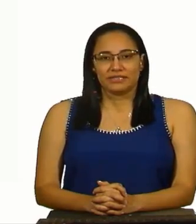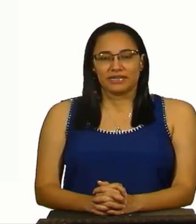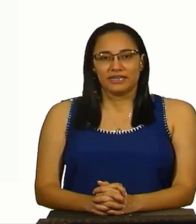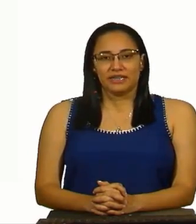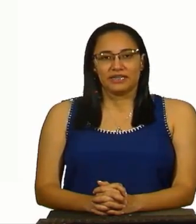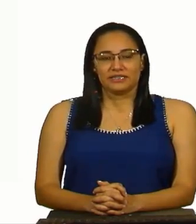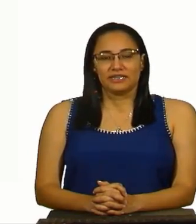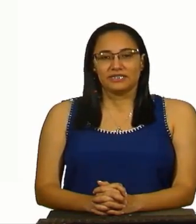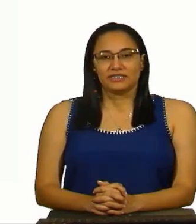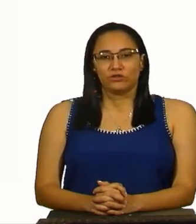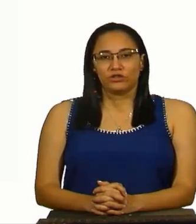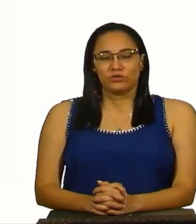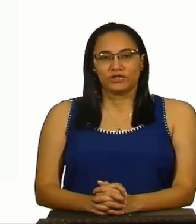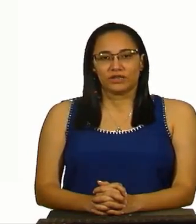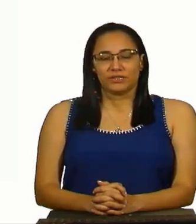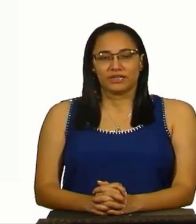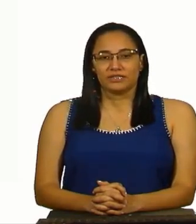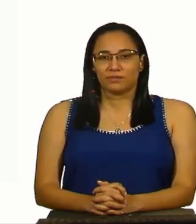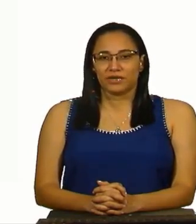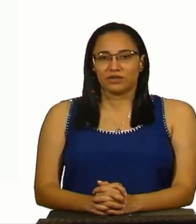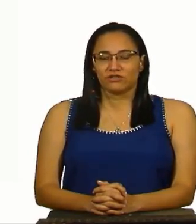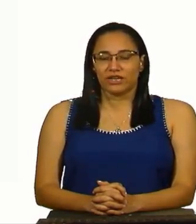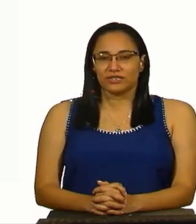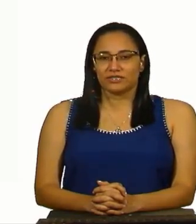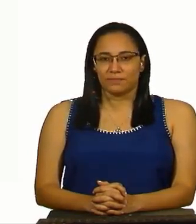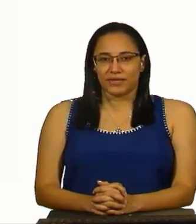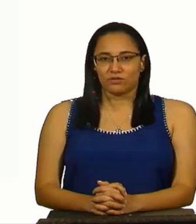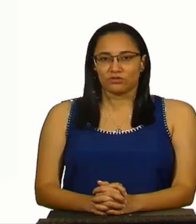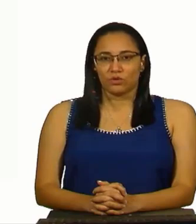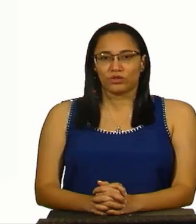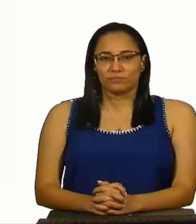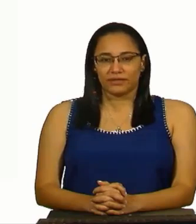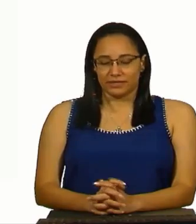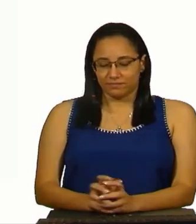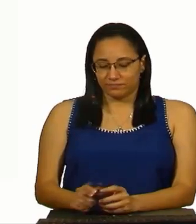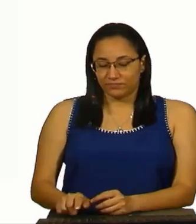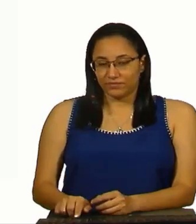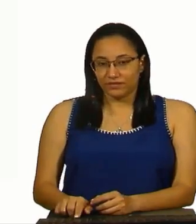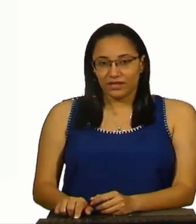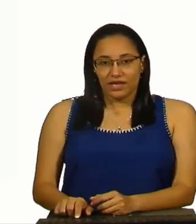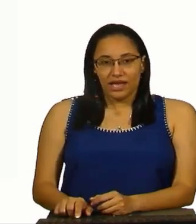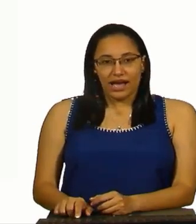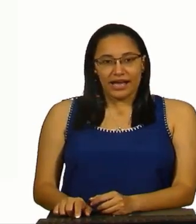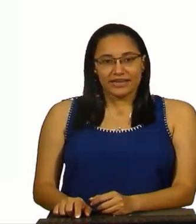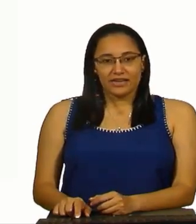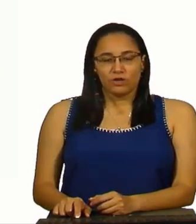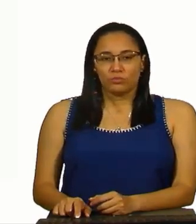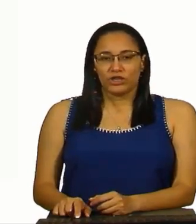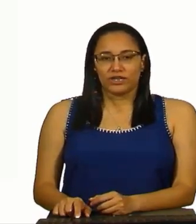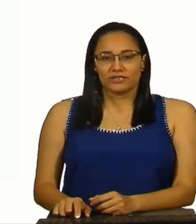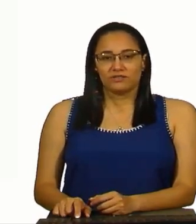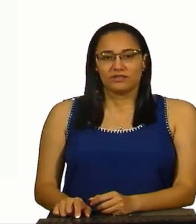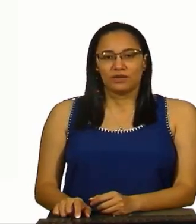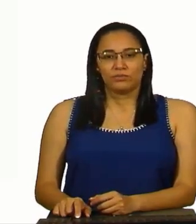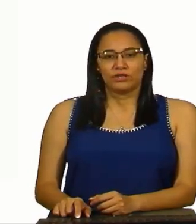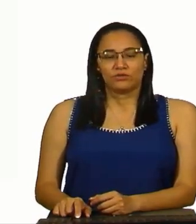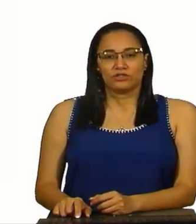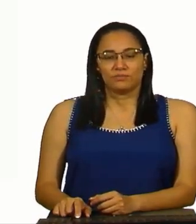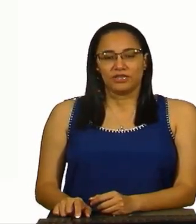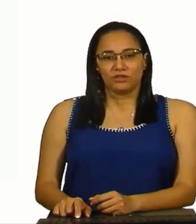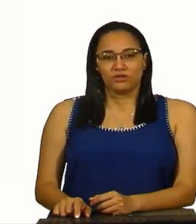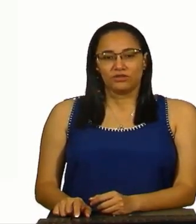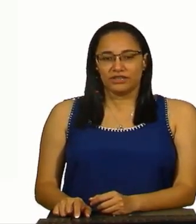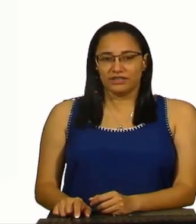Umaña, maestra de inglés del Instituto Gubernamental San Marcos en San Marcos, Ocotepeque. Área, comunicación, campo